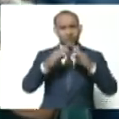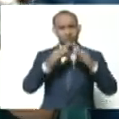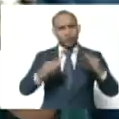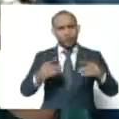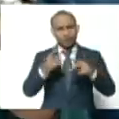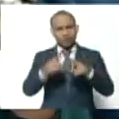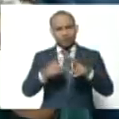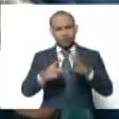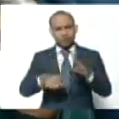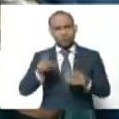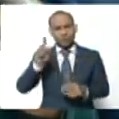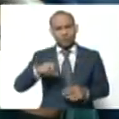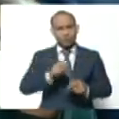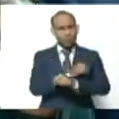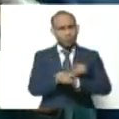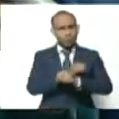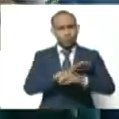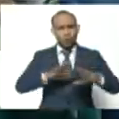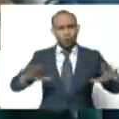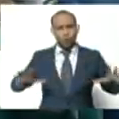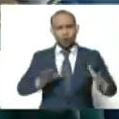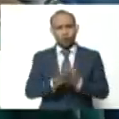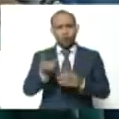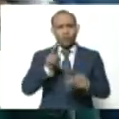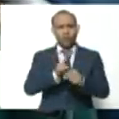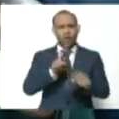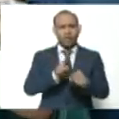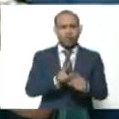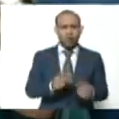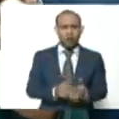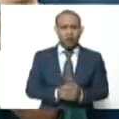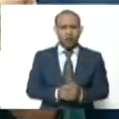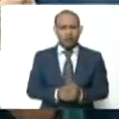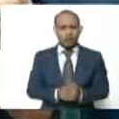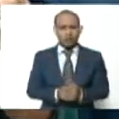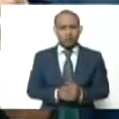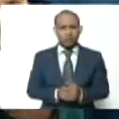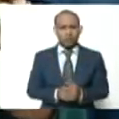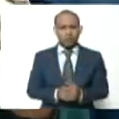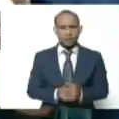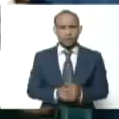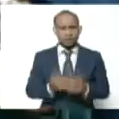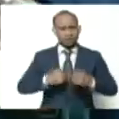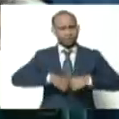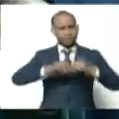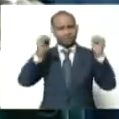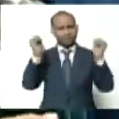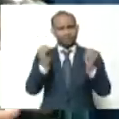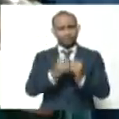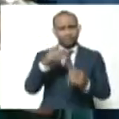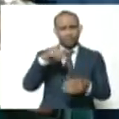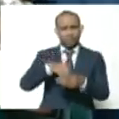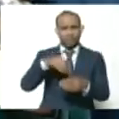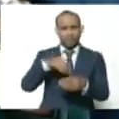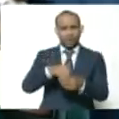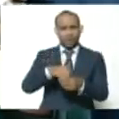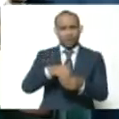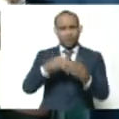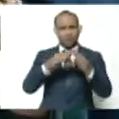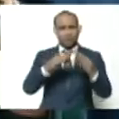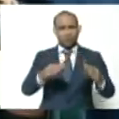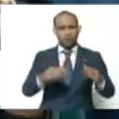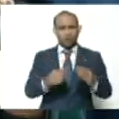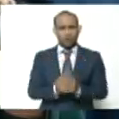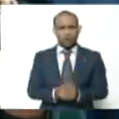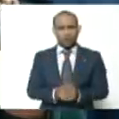tanto detonan mecanismos de violencia que normalmente van a procurar orientarse